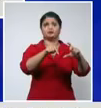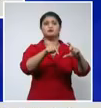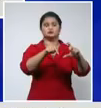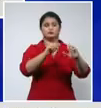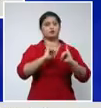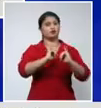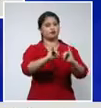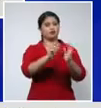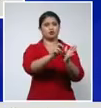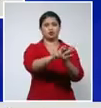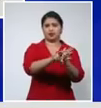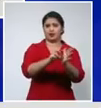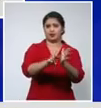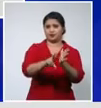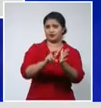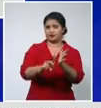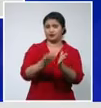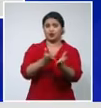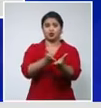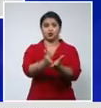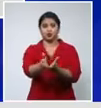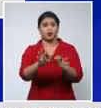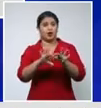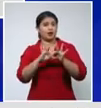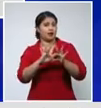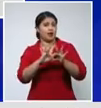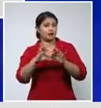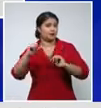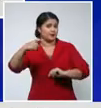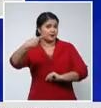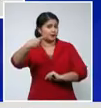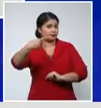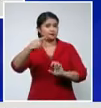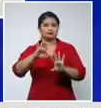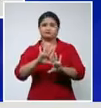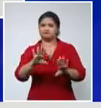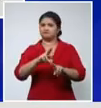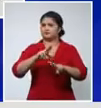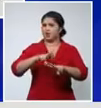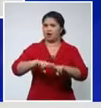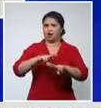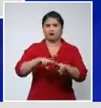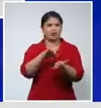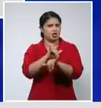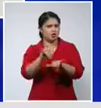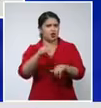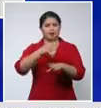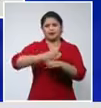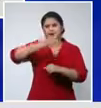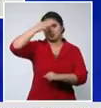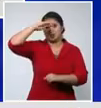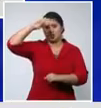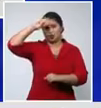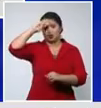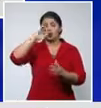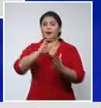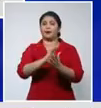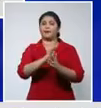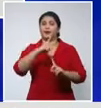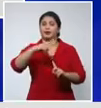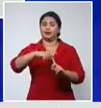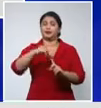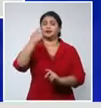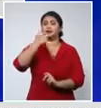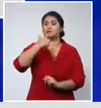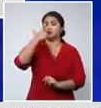número, como siempre ha ocurrido, por la complejidad de La Habana. Santiago de Cuba, Matanzas, Ciego de Ávila,